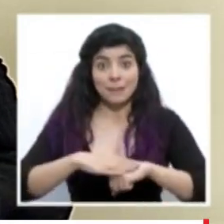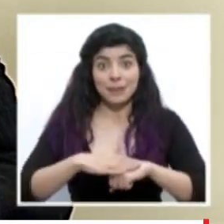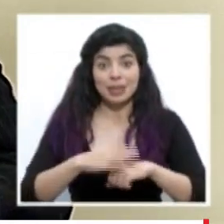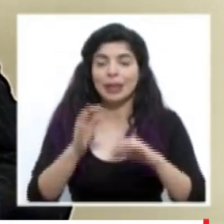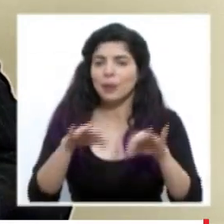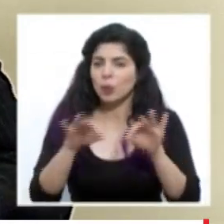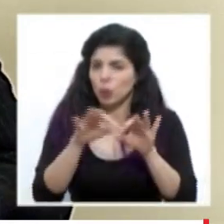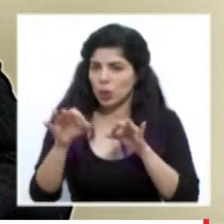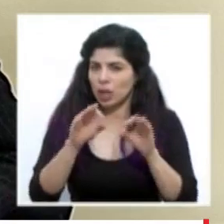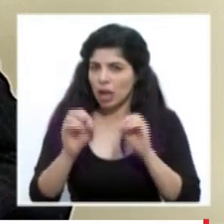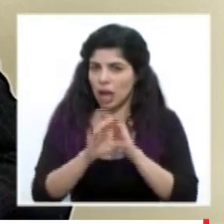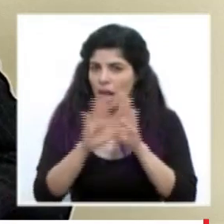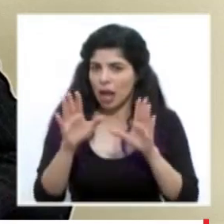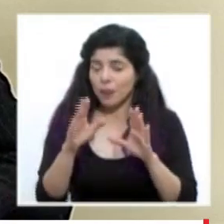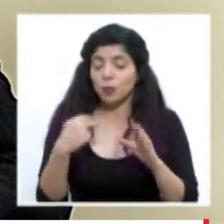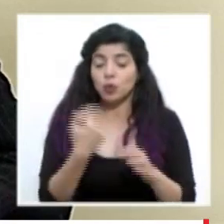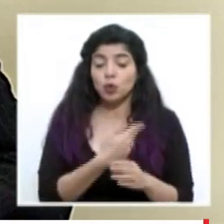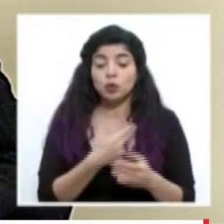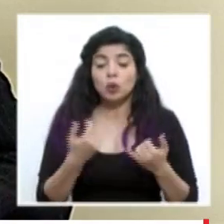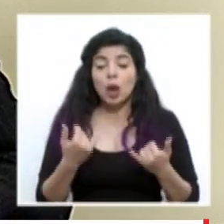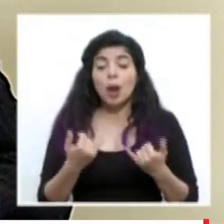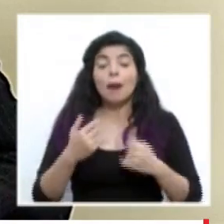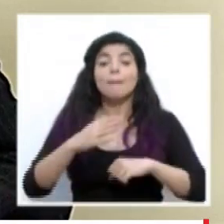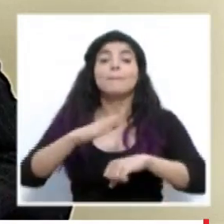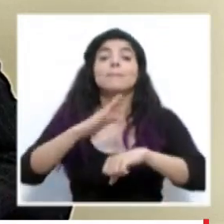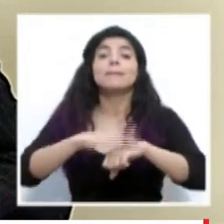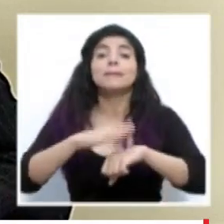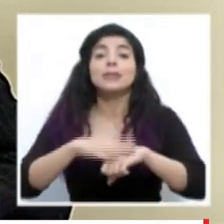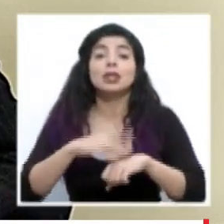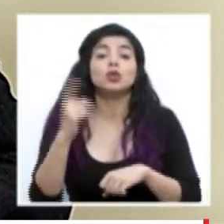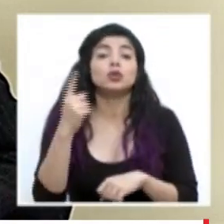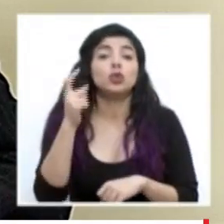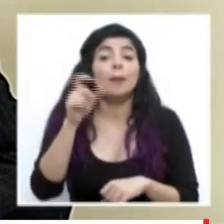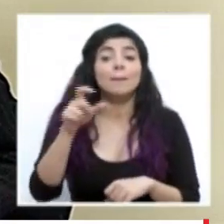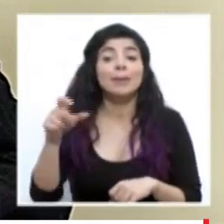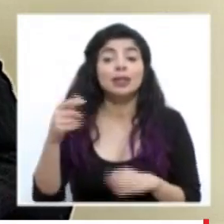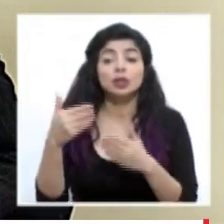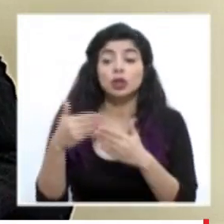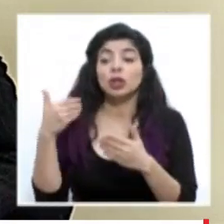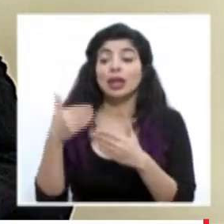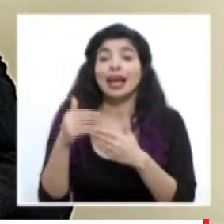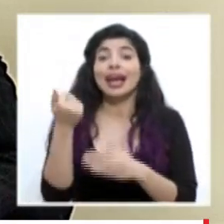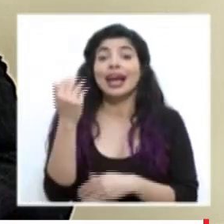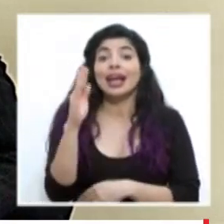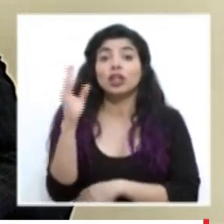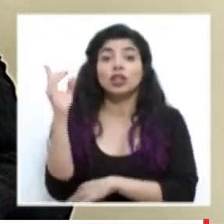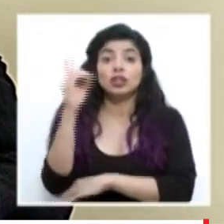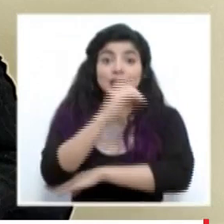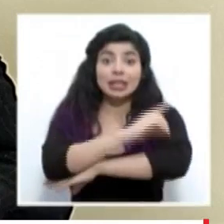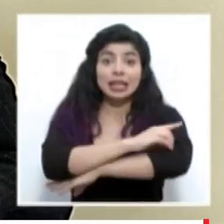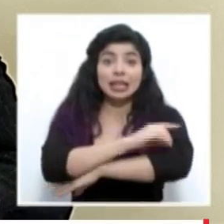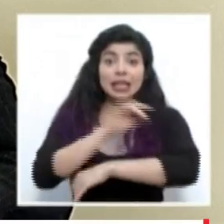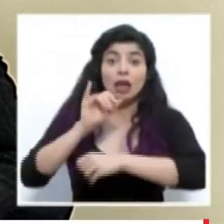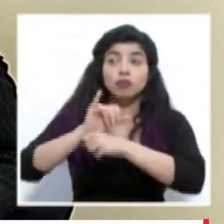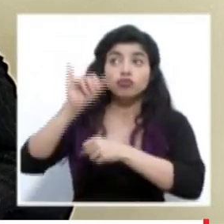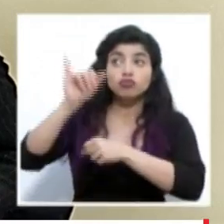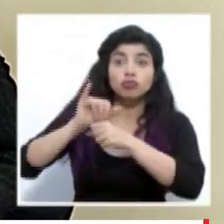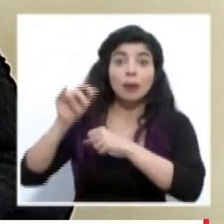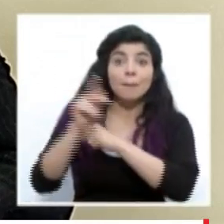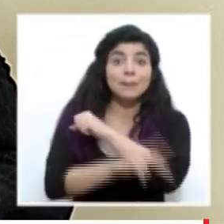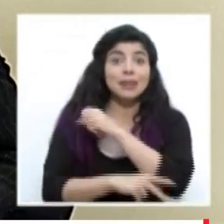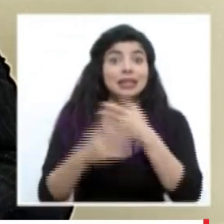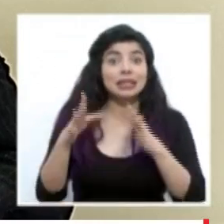días, eso es importante aclararlo, lo que estamos aquí permitiendo es las personas que en los últimos 14 días hayan estado en los países que ya se